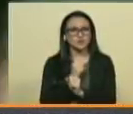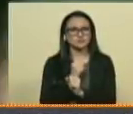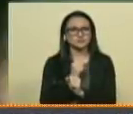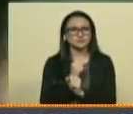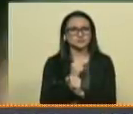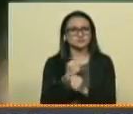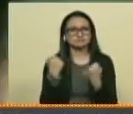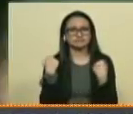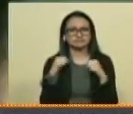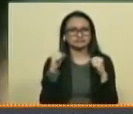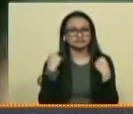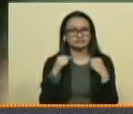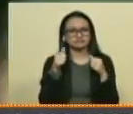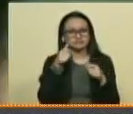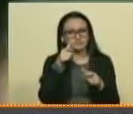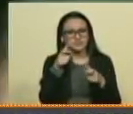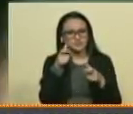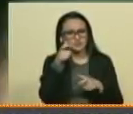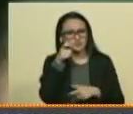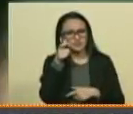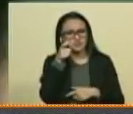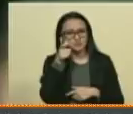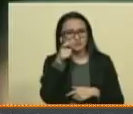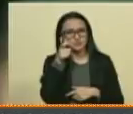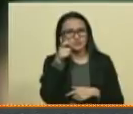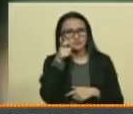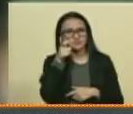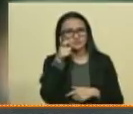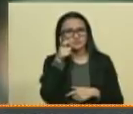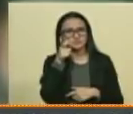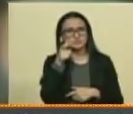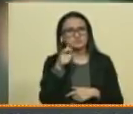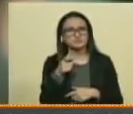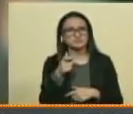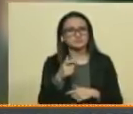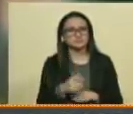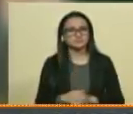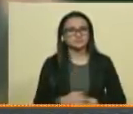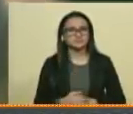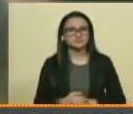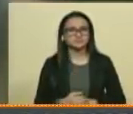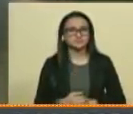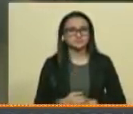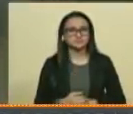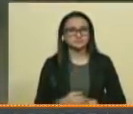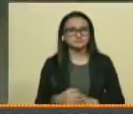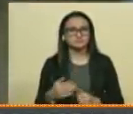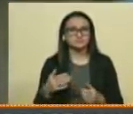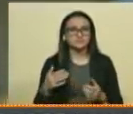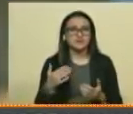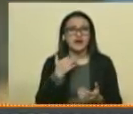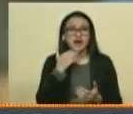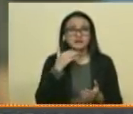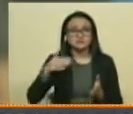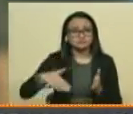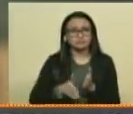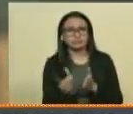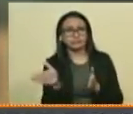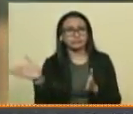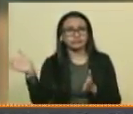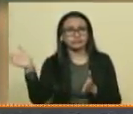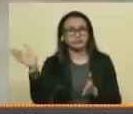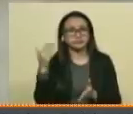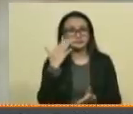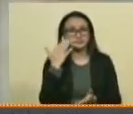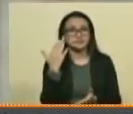de seguimientos de inteligencia por un intento de descarrilamiento que